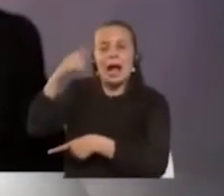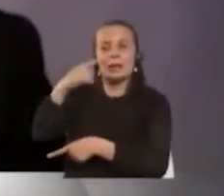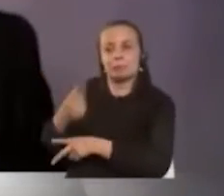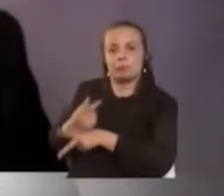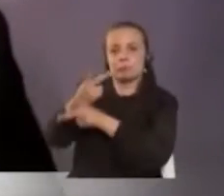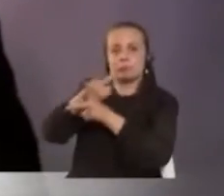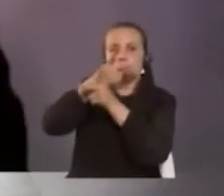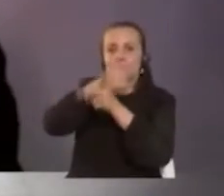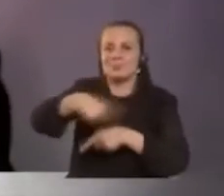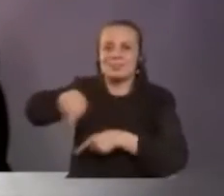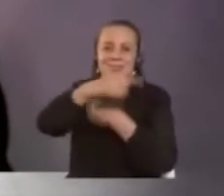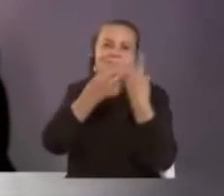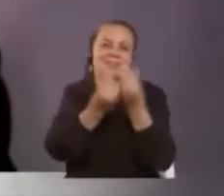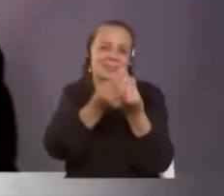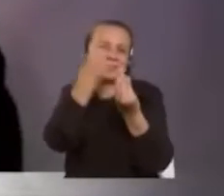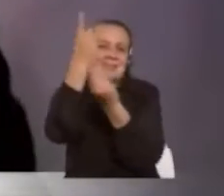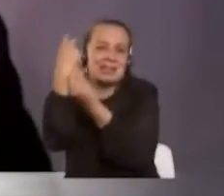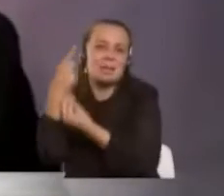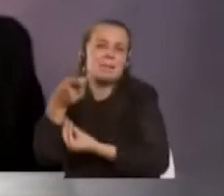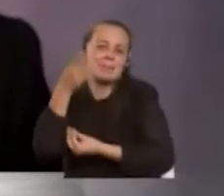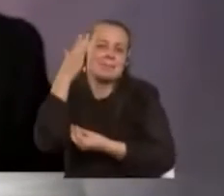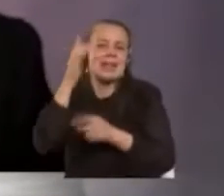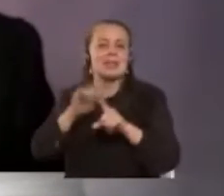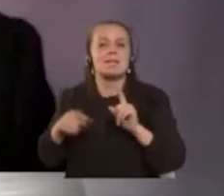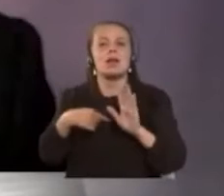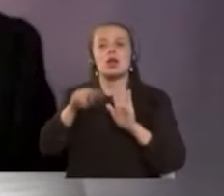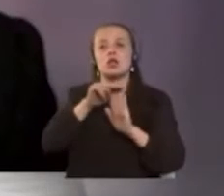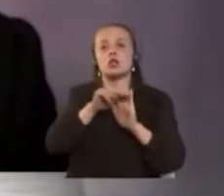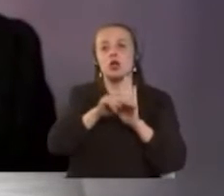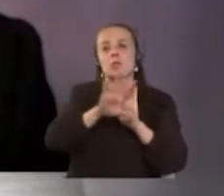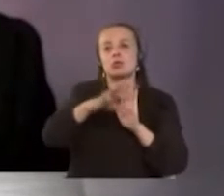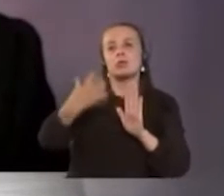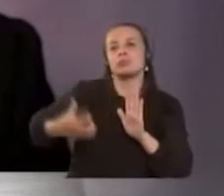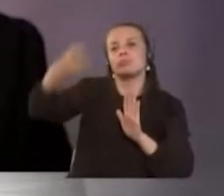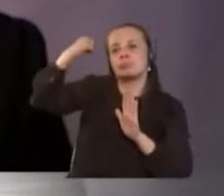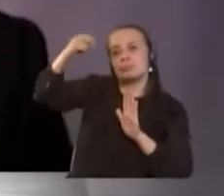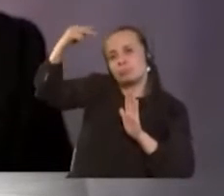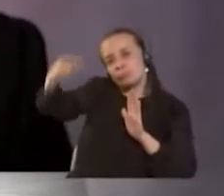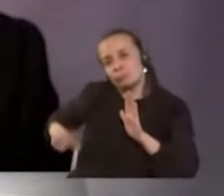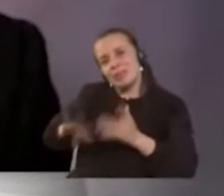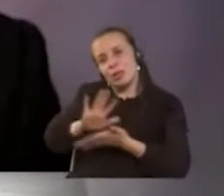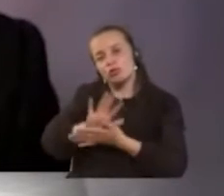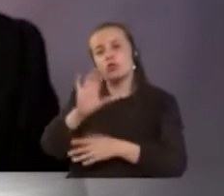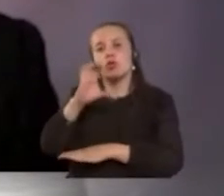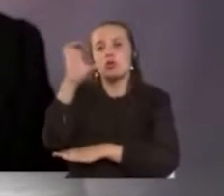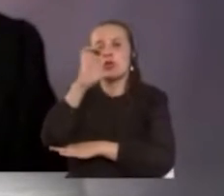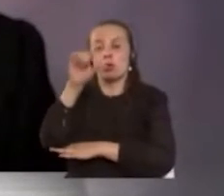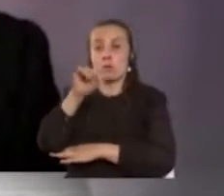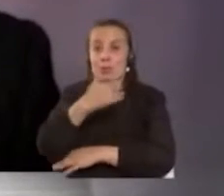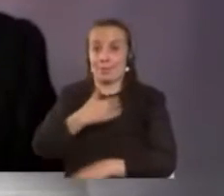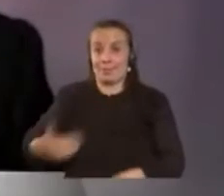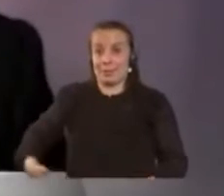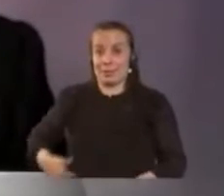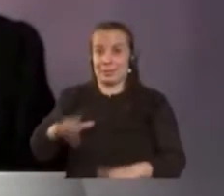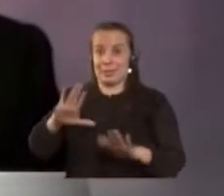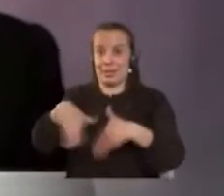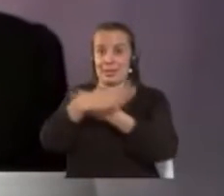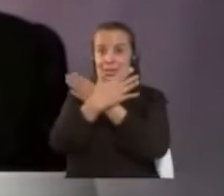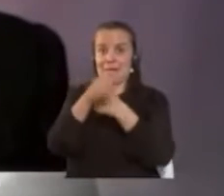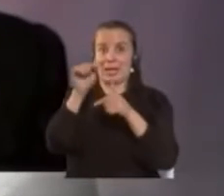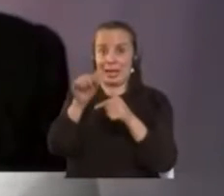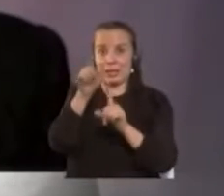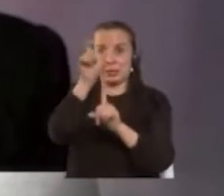cada partido. Pero por norma, y esto también es de la tradición política colombiana, los presidentes de las repúblicas